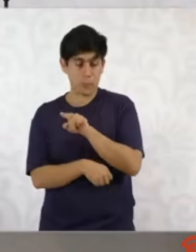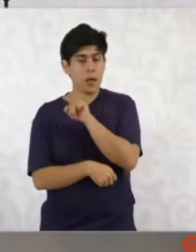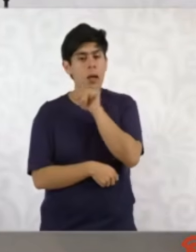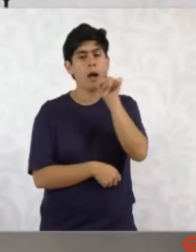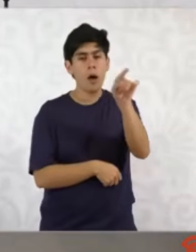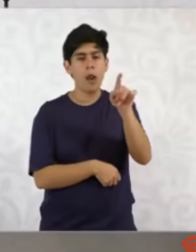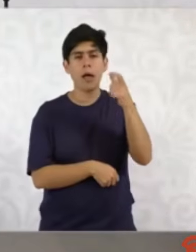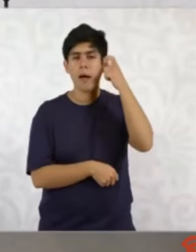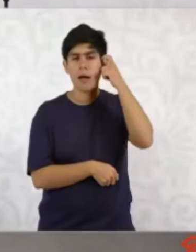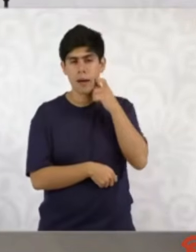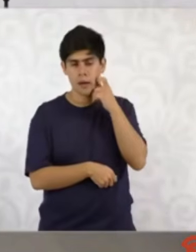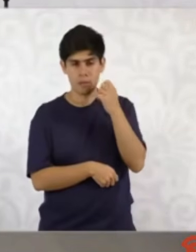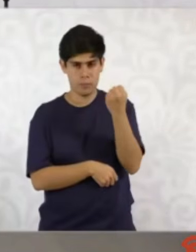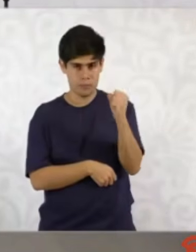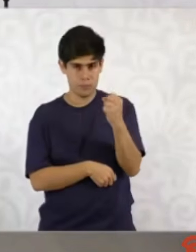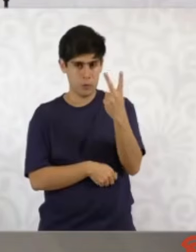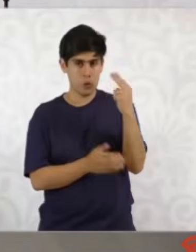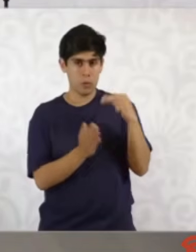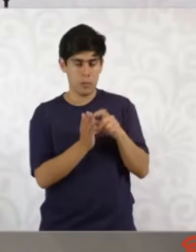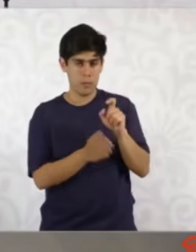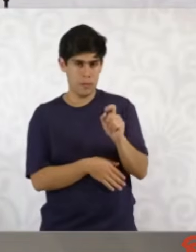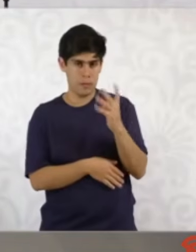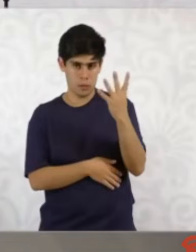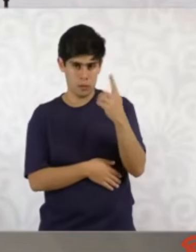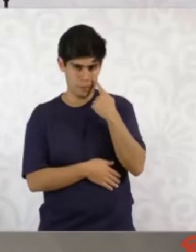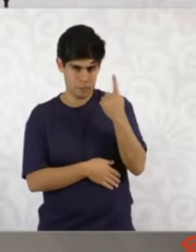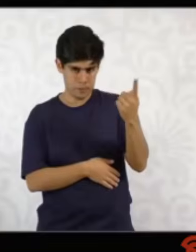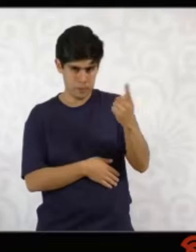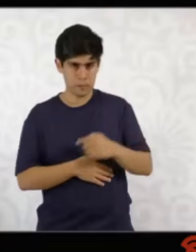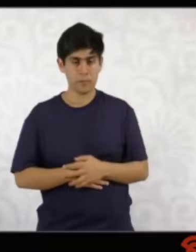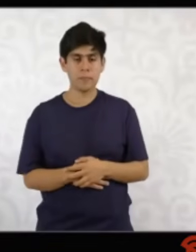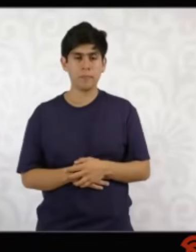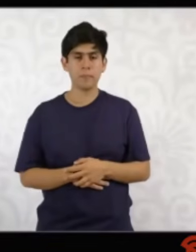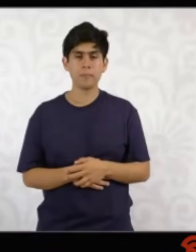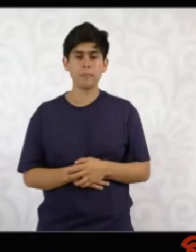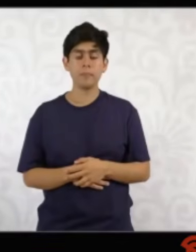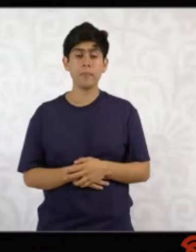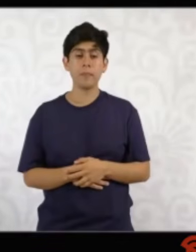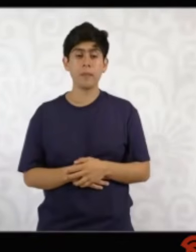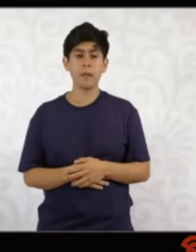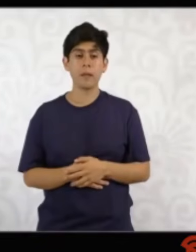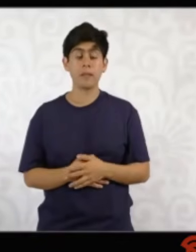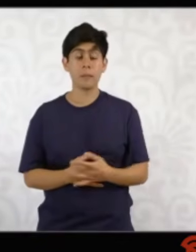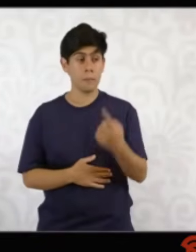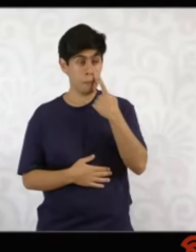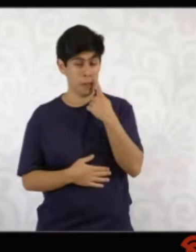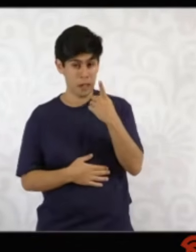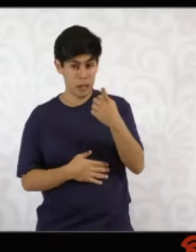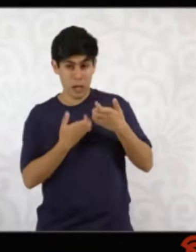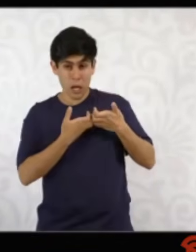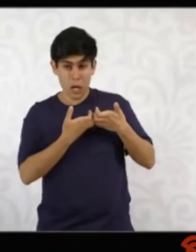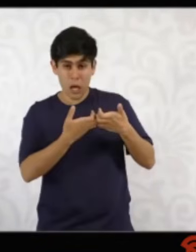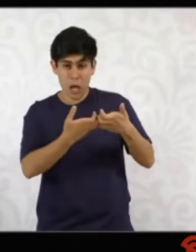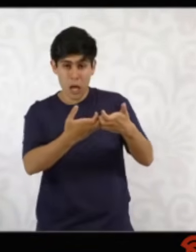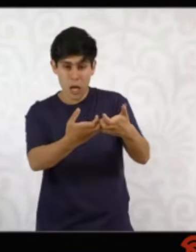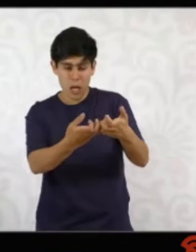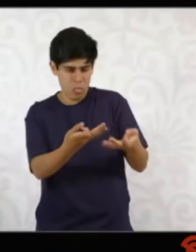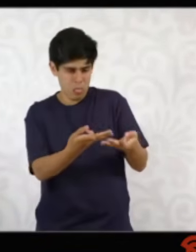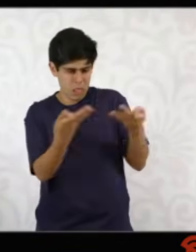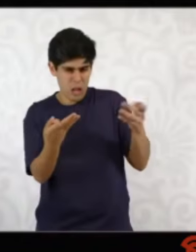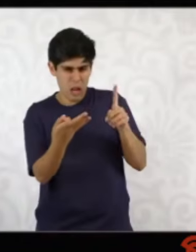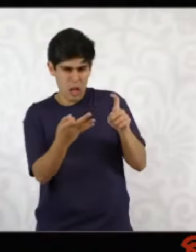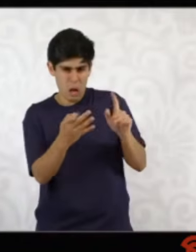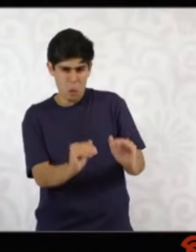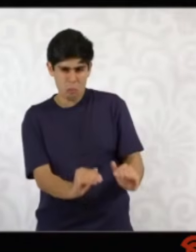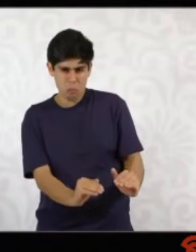2024. Dale play. Miren ustedes esta calle y en qué nivel alcanzó el lodo que